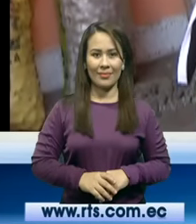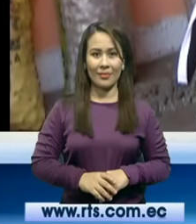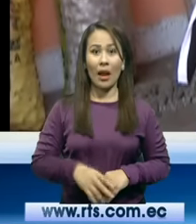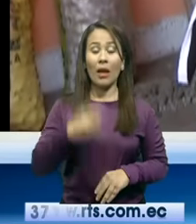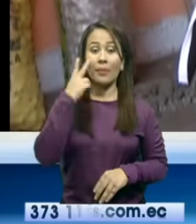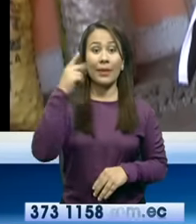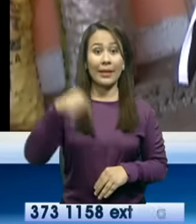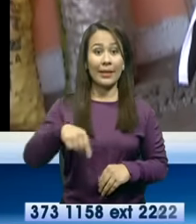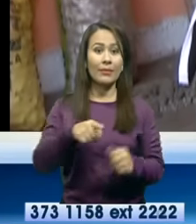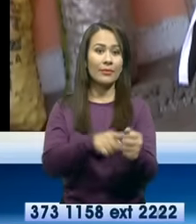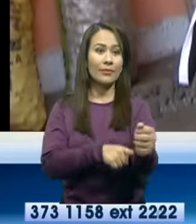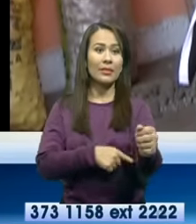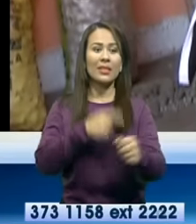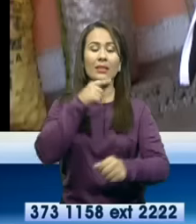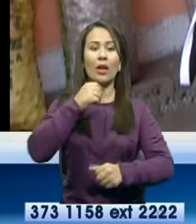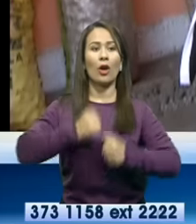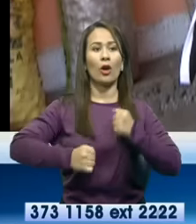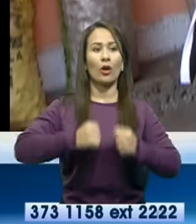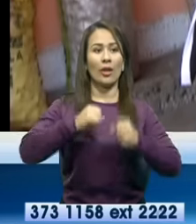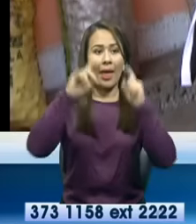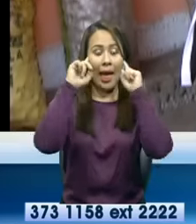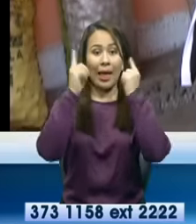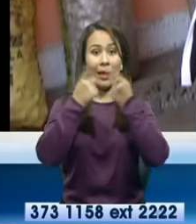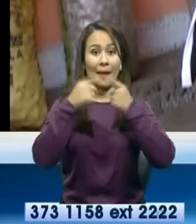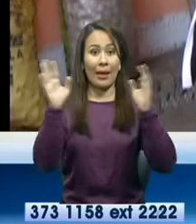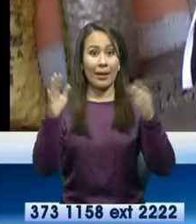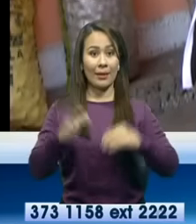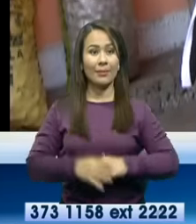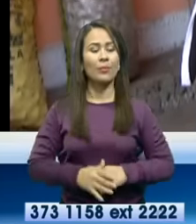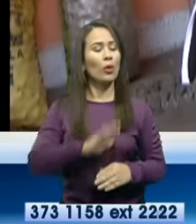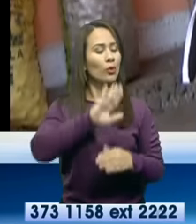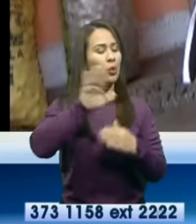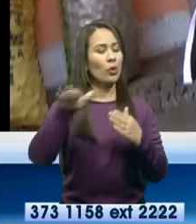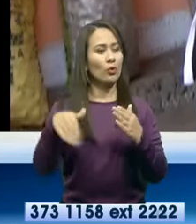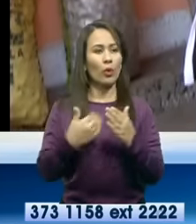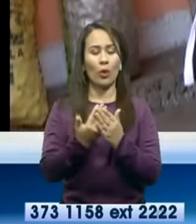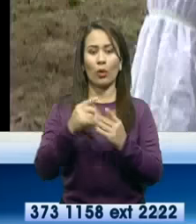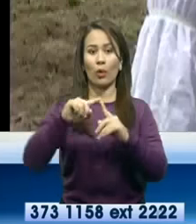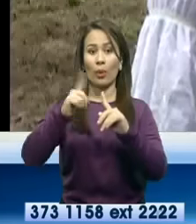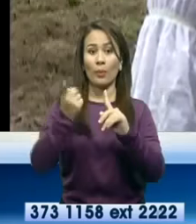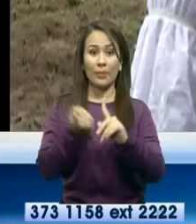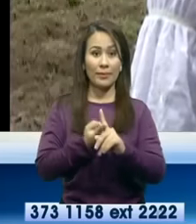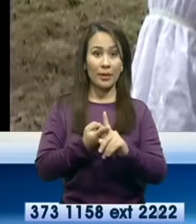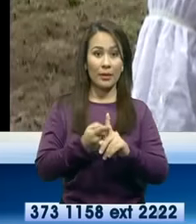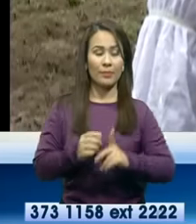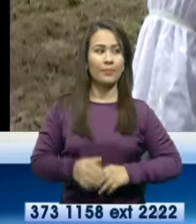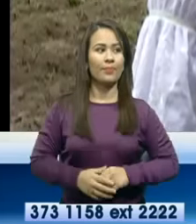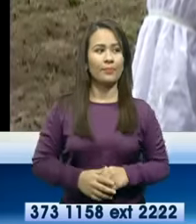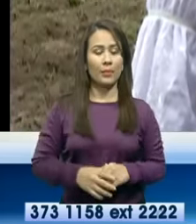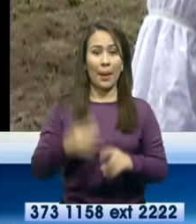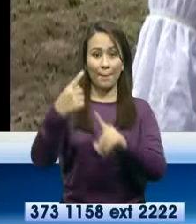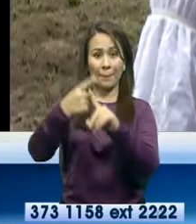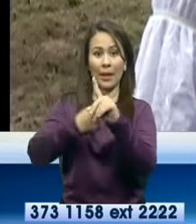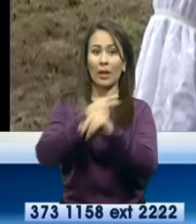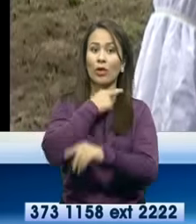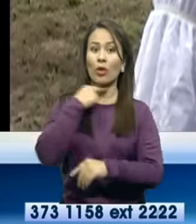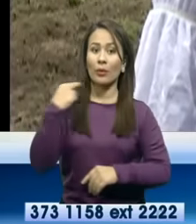Esta ceremonia de corrida de ángel se hace todos los primeros del mes de